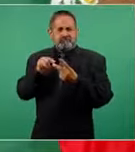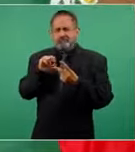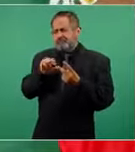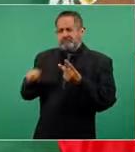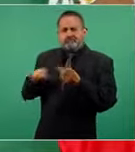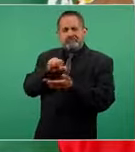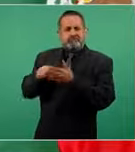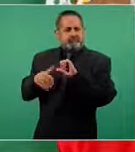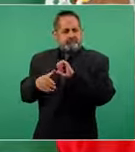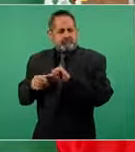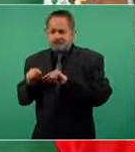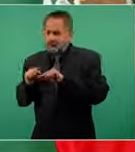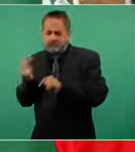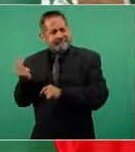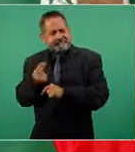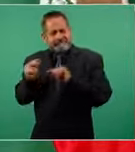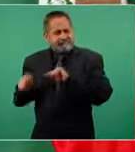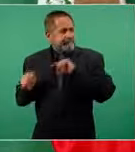Centroamérica.